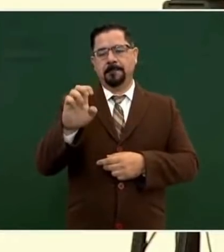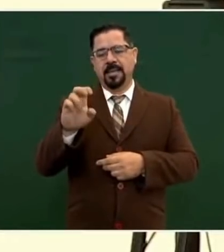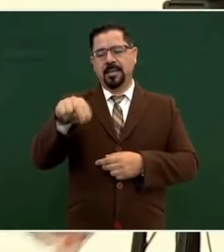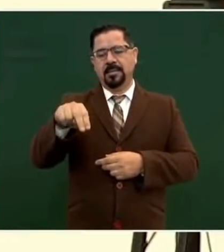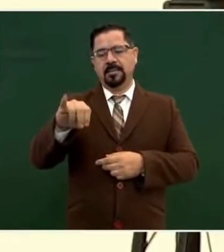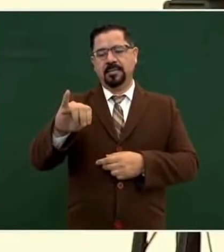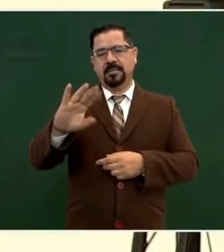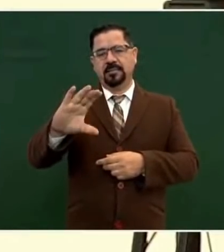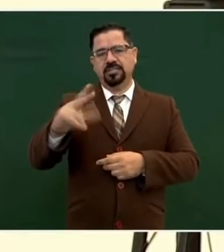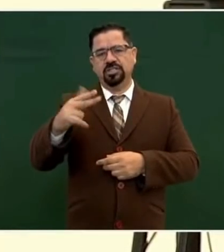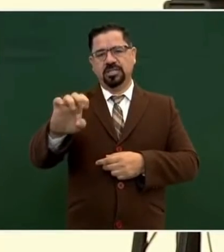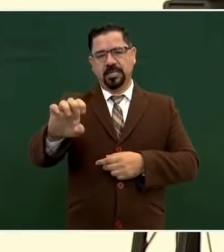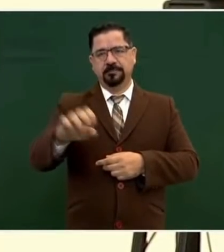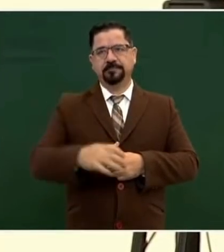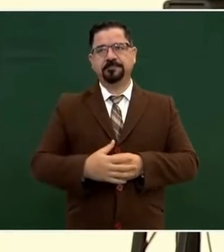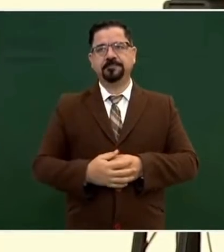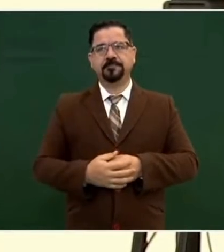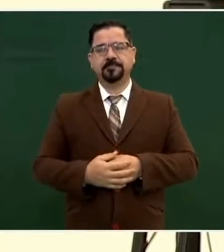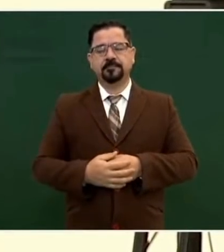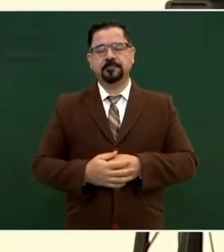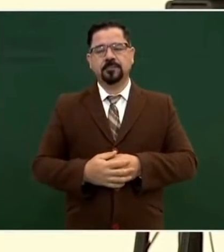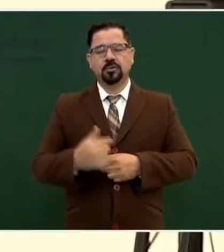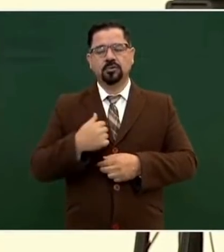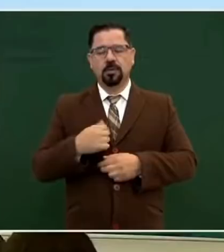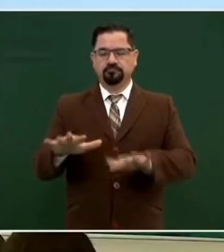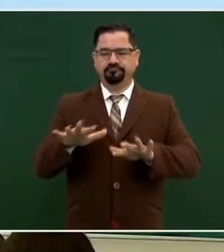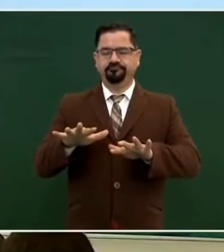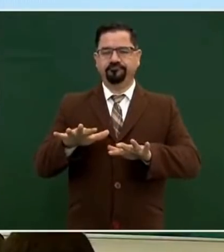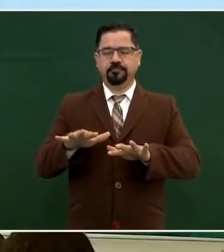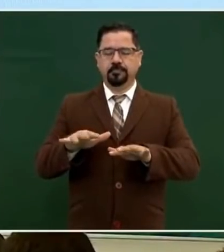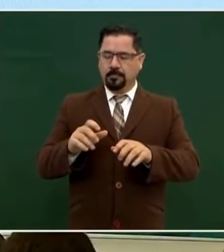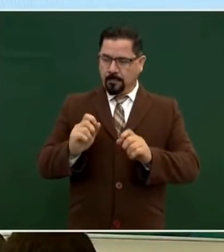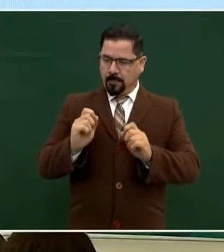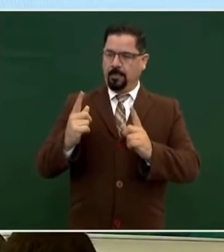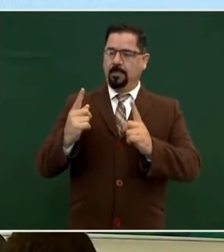Estamos... Me llama la atención también de que